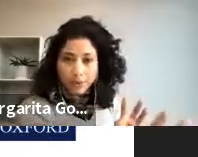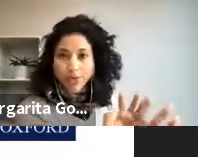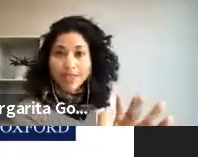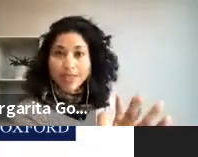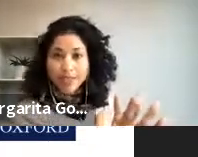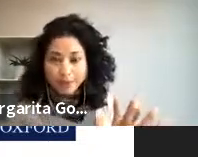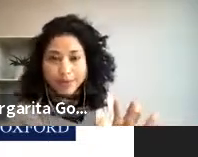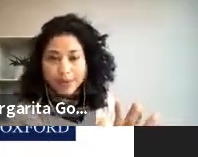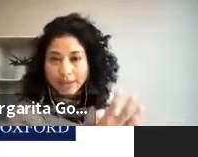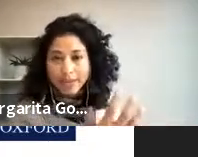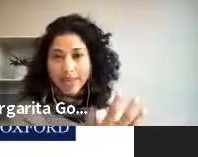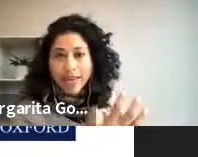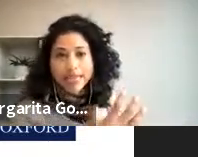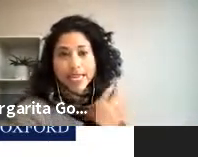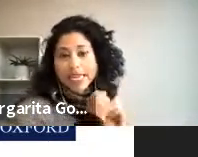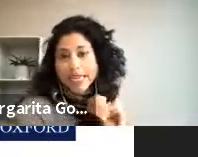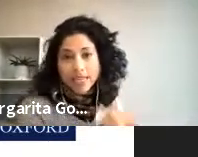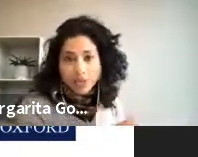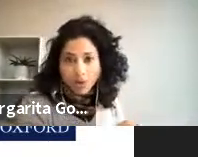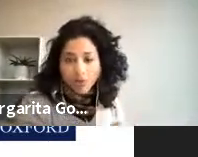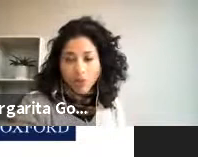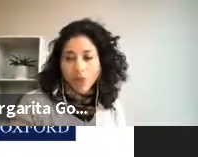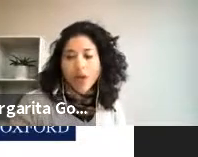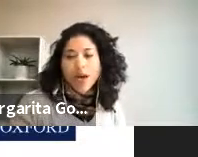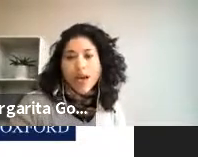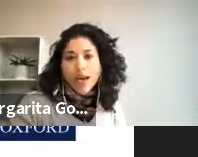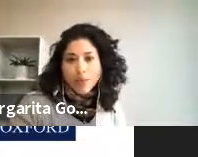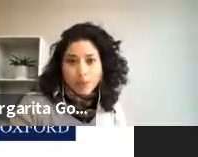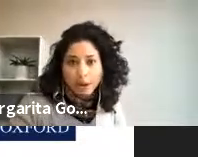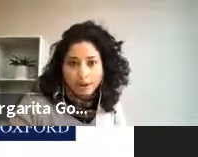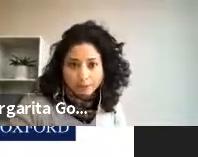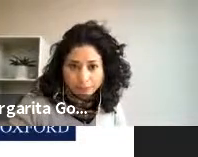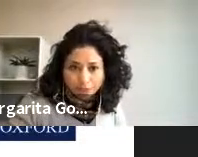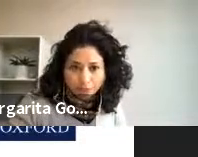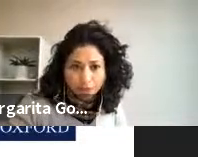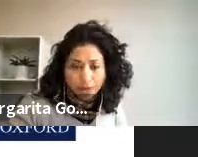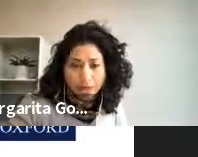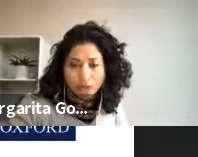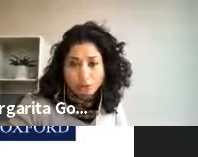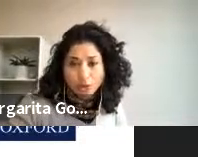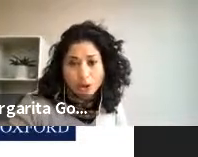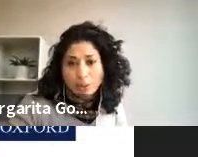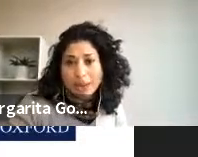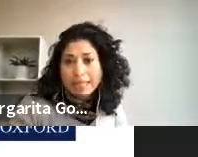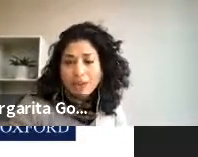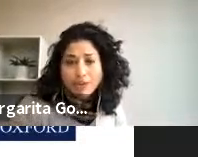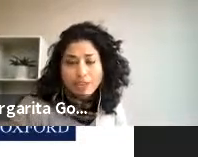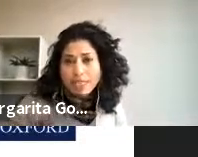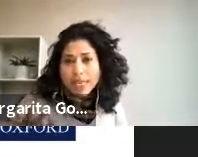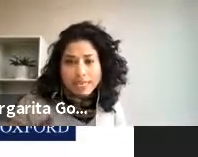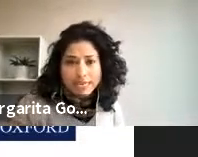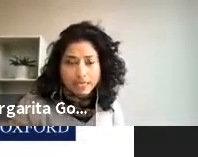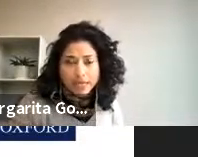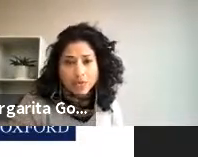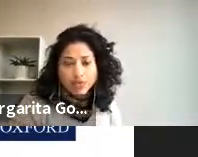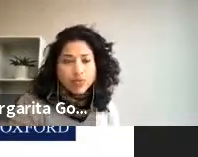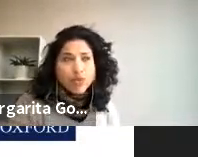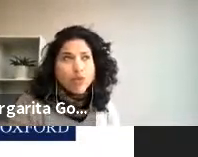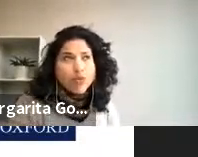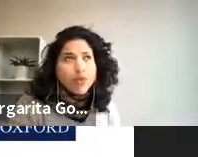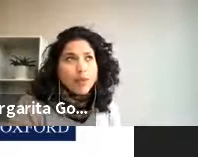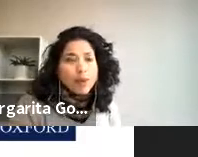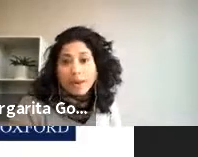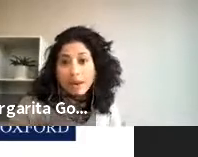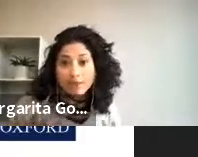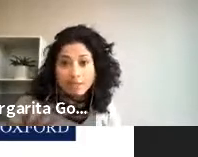pasar en unos 10 años en adelante y el cob it vino a empujar todo esto la baja de confianza y eso